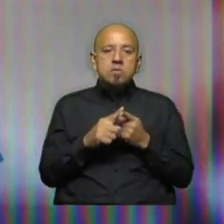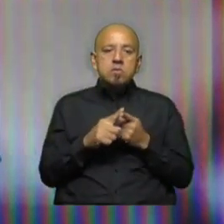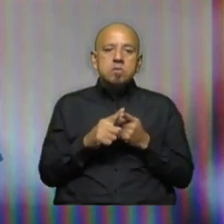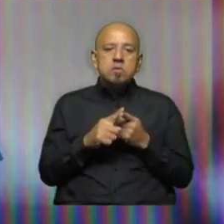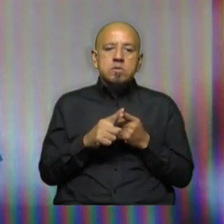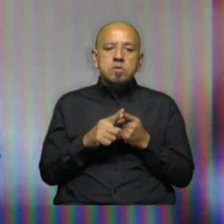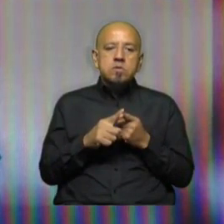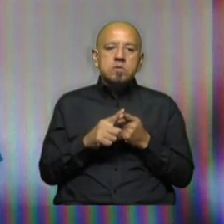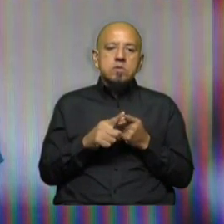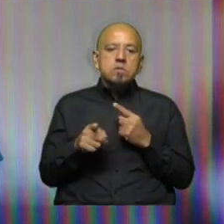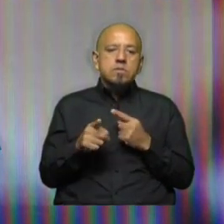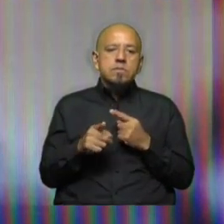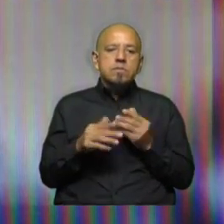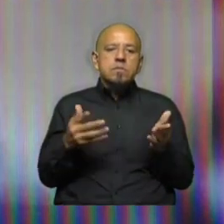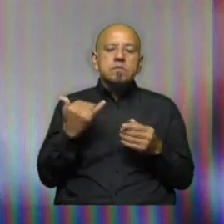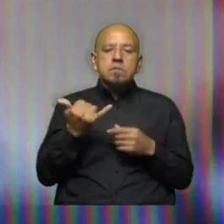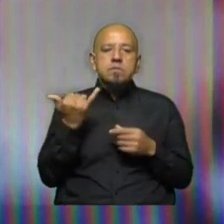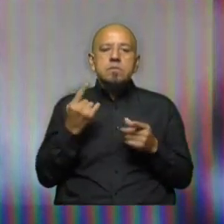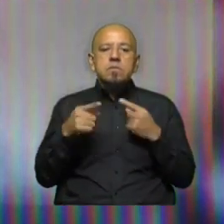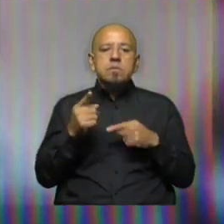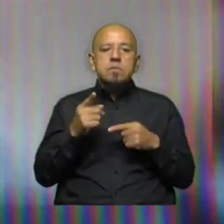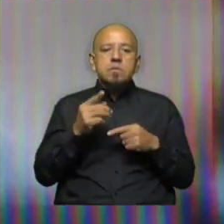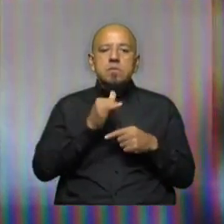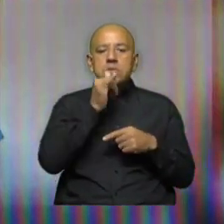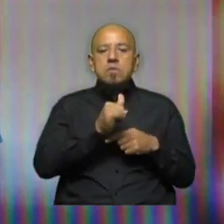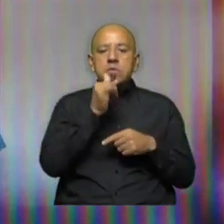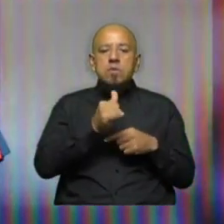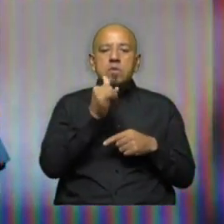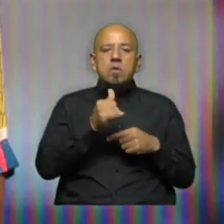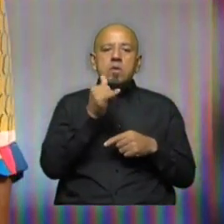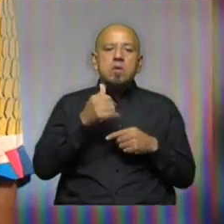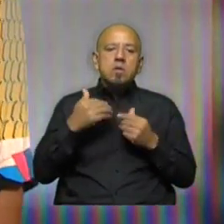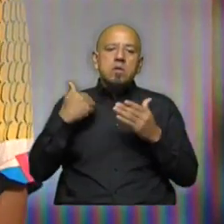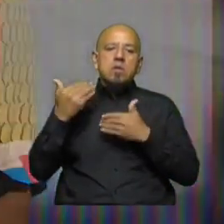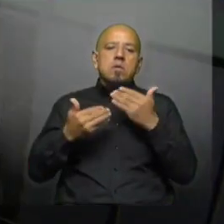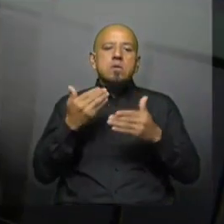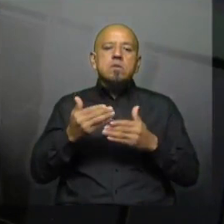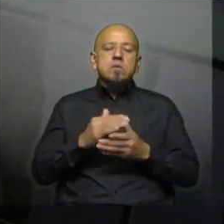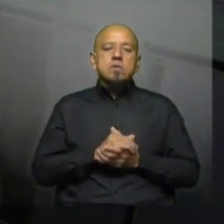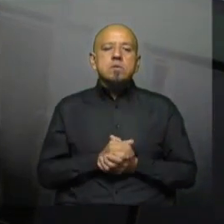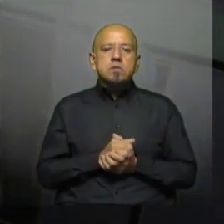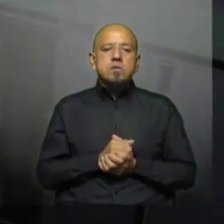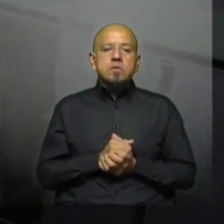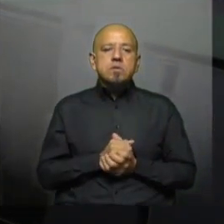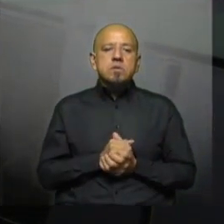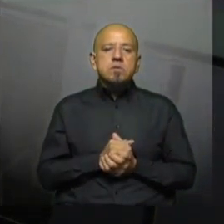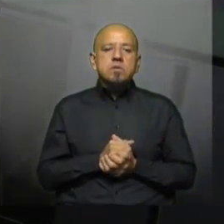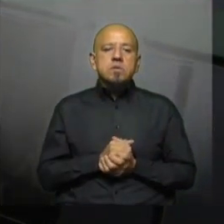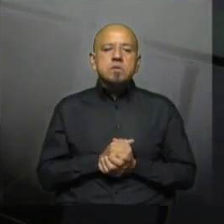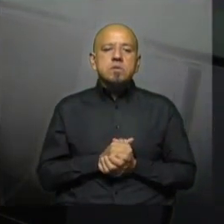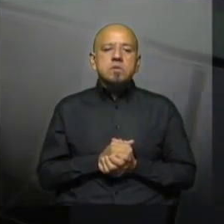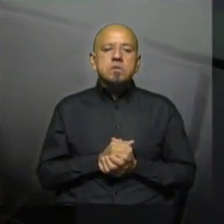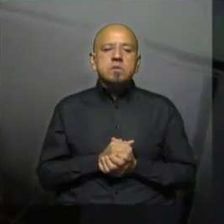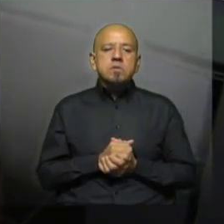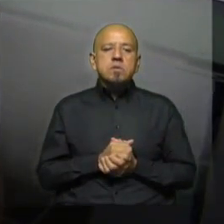mucho tiempo y vamos a contar cómo es el camino para llegar a ello. Muy bien. No puedo adelantar más.